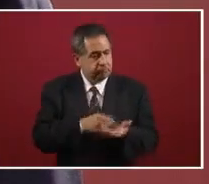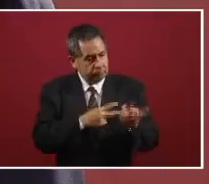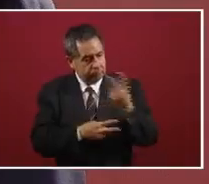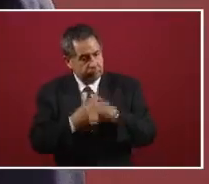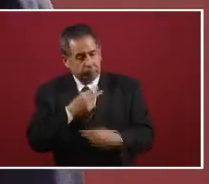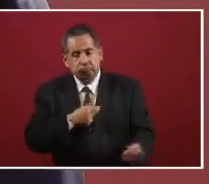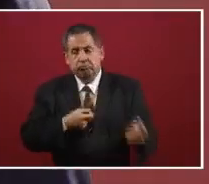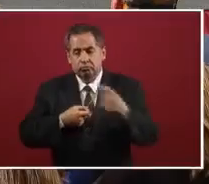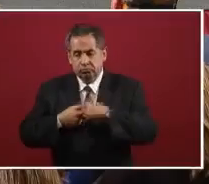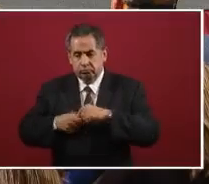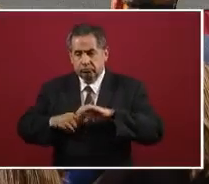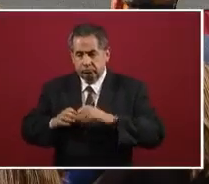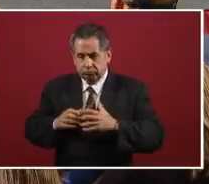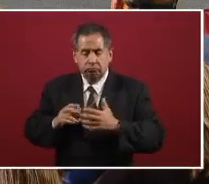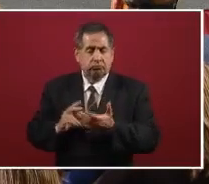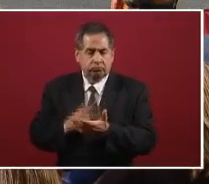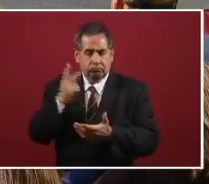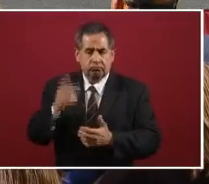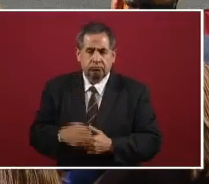reincorporarse